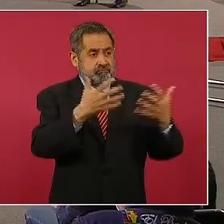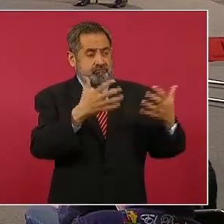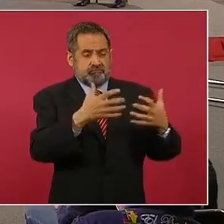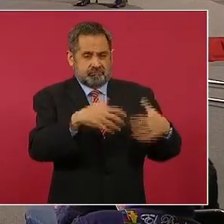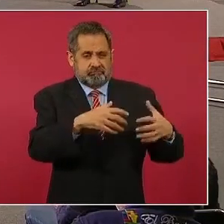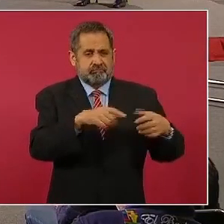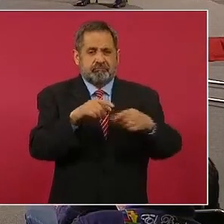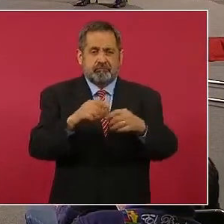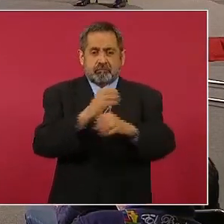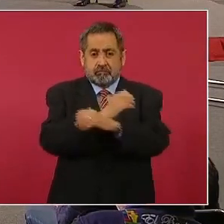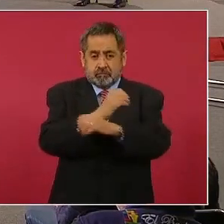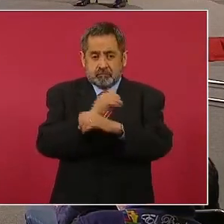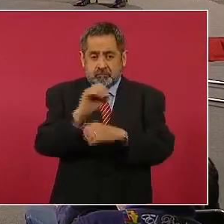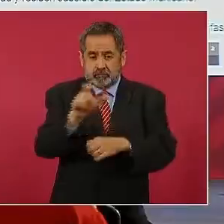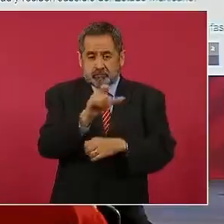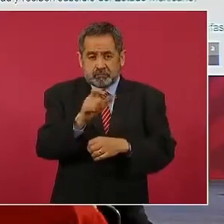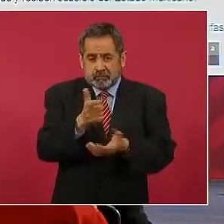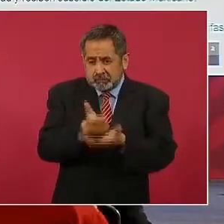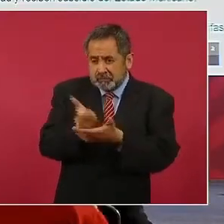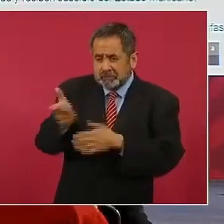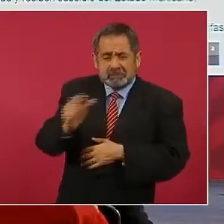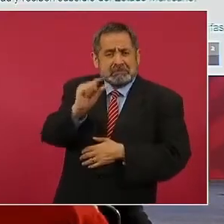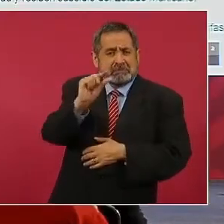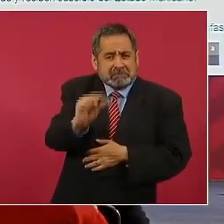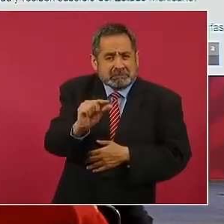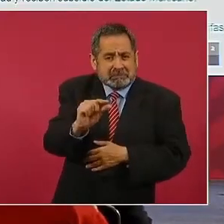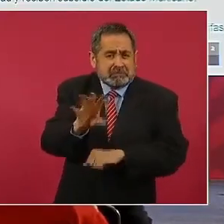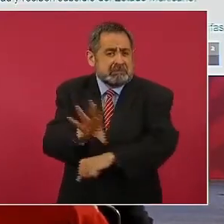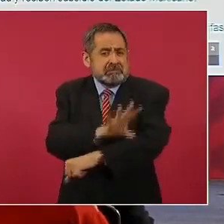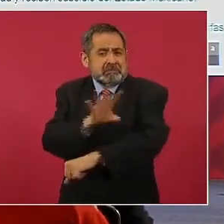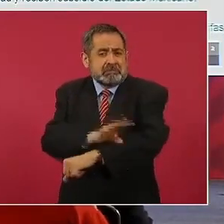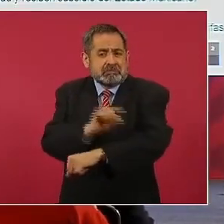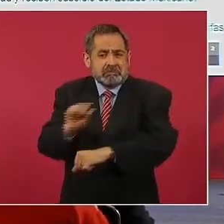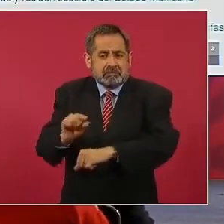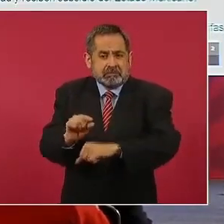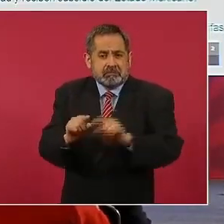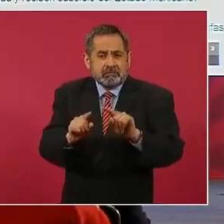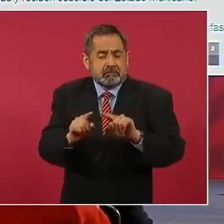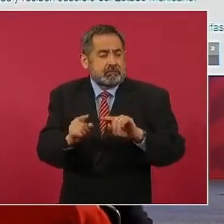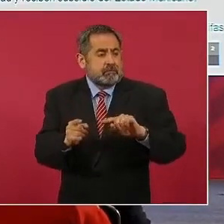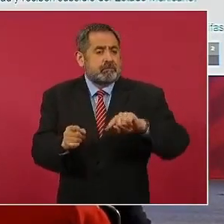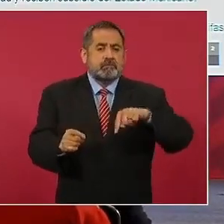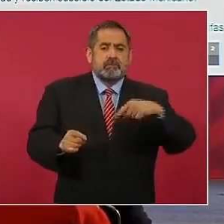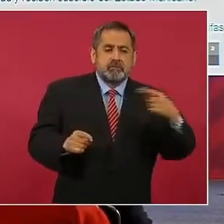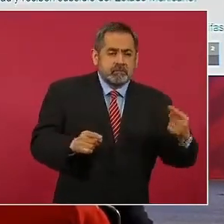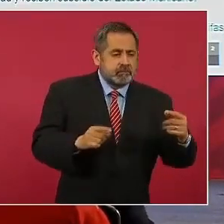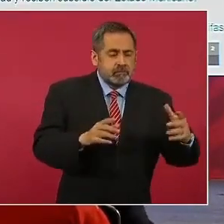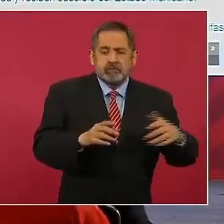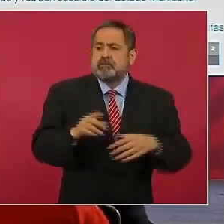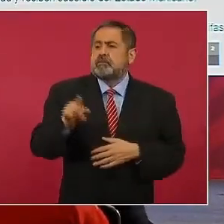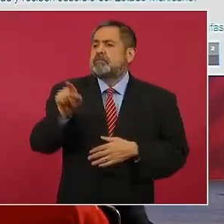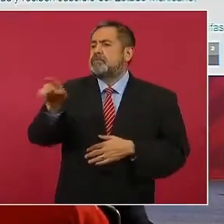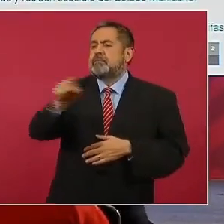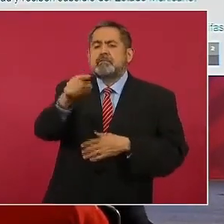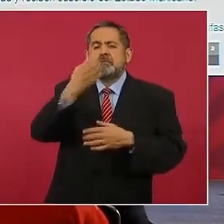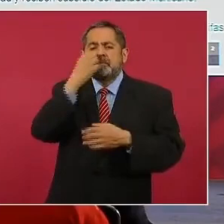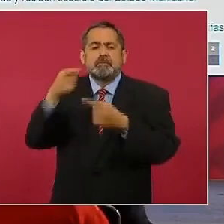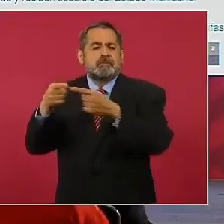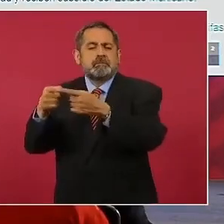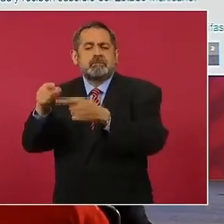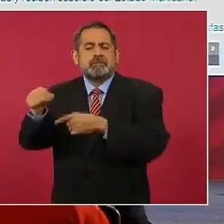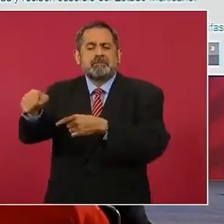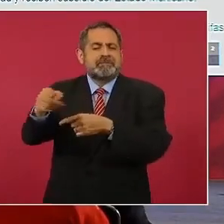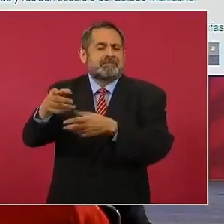OXXO pagan menos por la electricidad que sus pares o sus competidores, como son las tiendas de las esquinas,